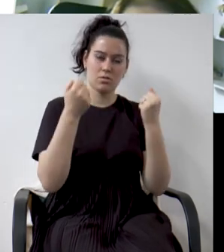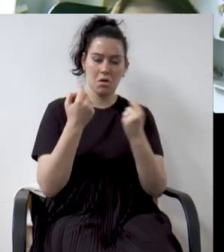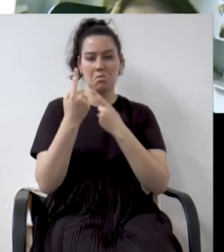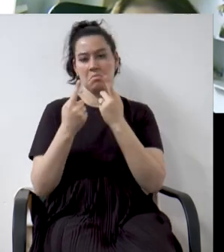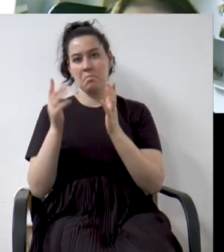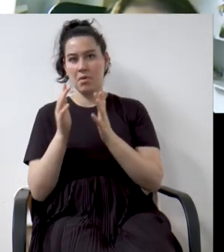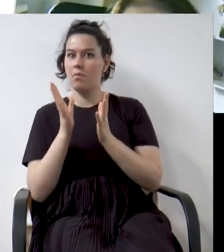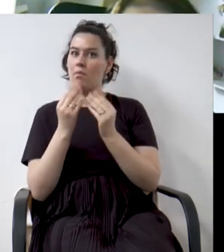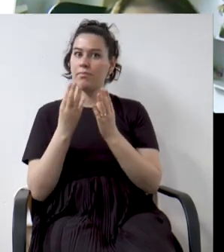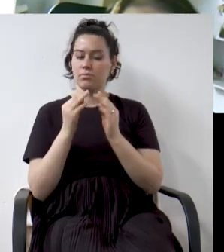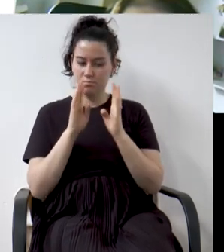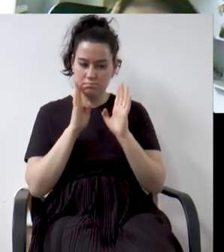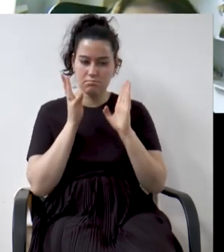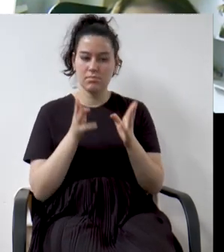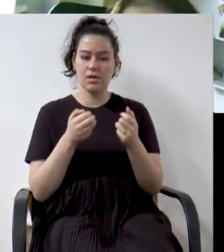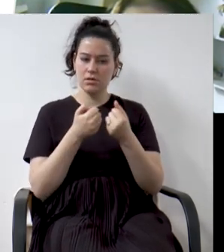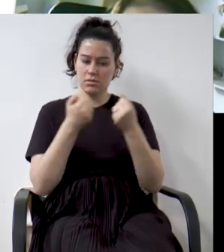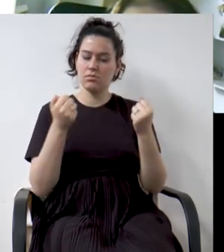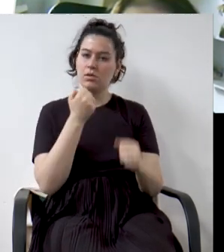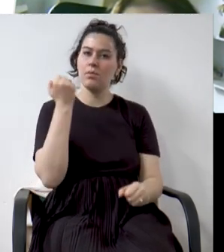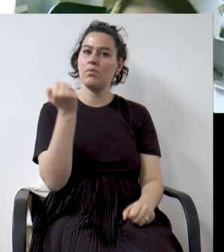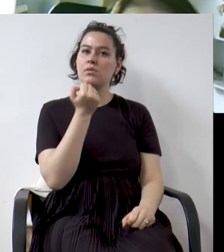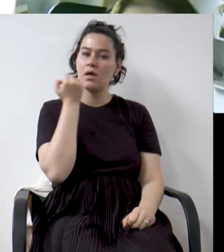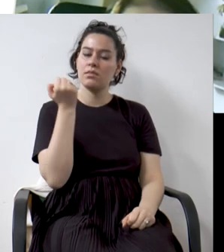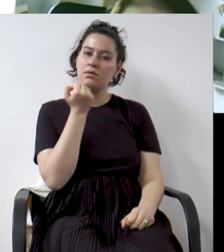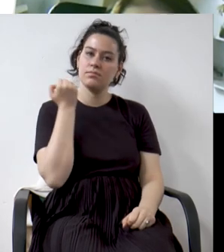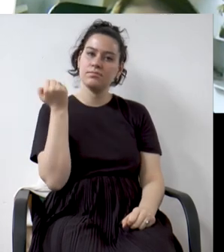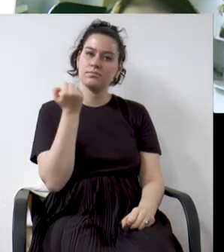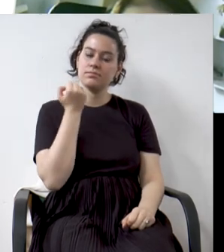muy fuerte a la extensión y una vinculación muy importante con